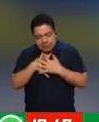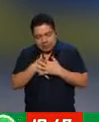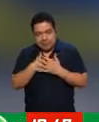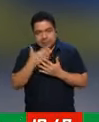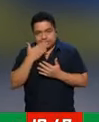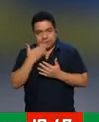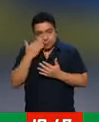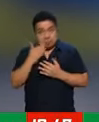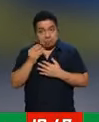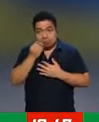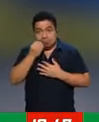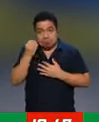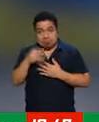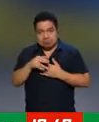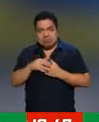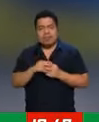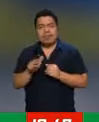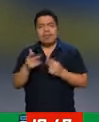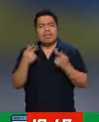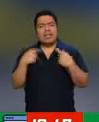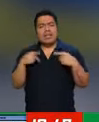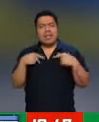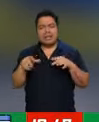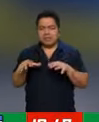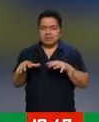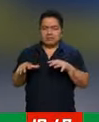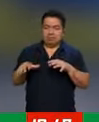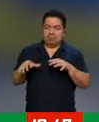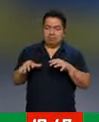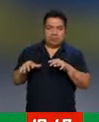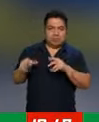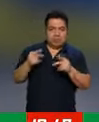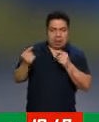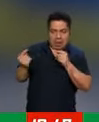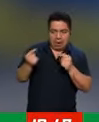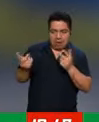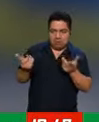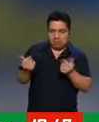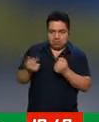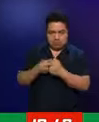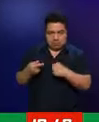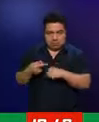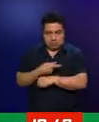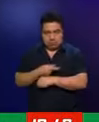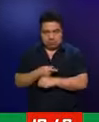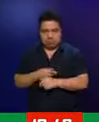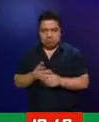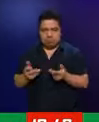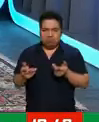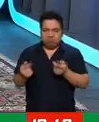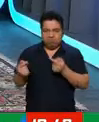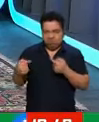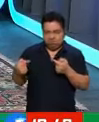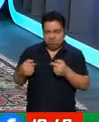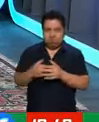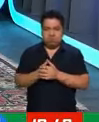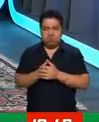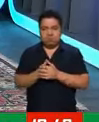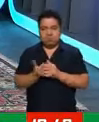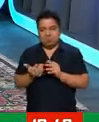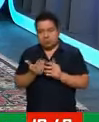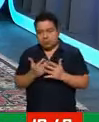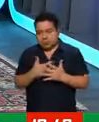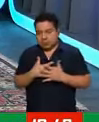porque como que, oiga, ¿y la gente no se les ha puesto al brinco o algo en algún momento? Pues apenas. O sea, escuchan